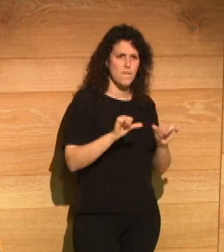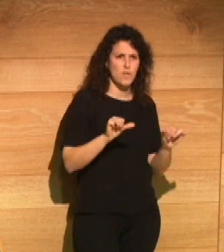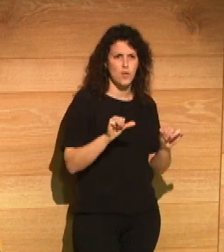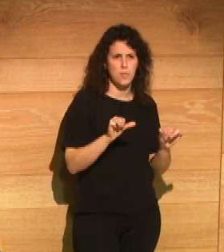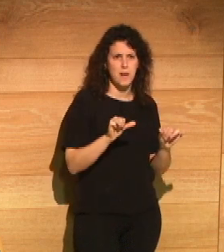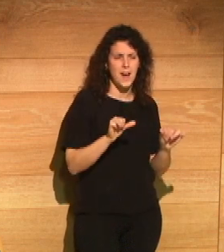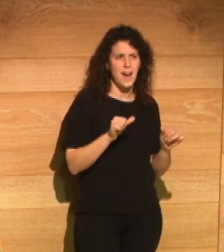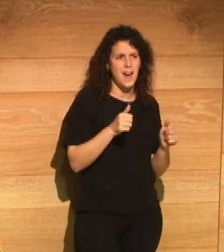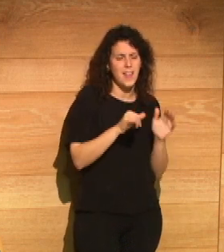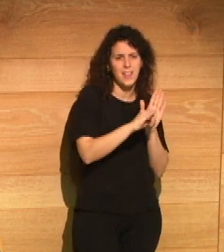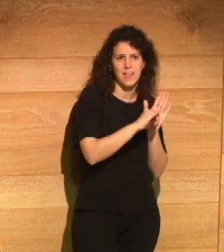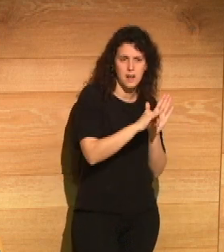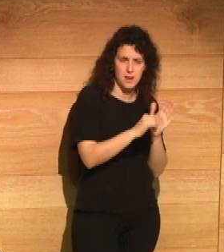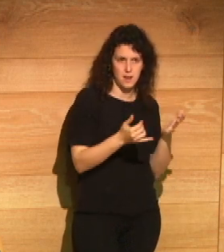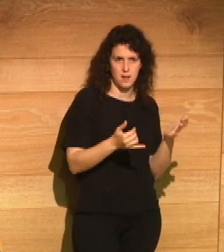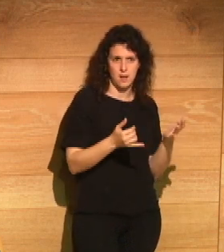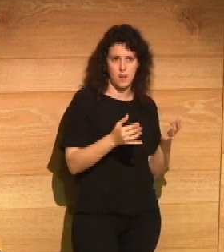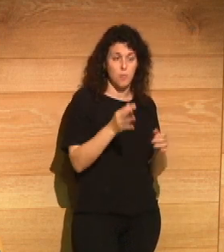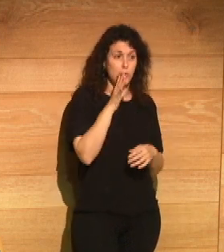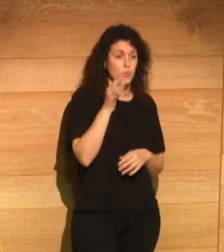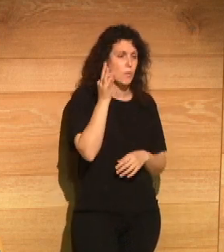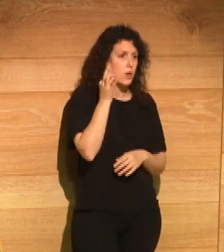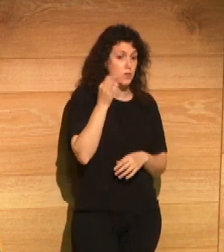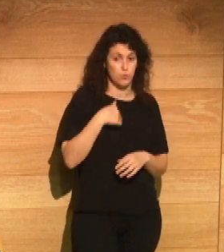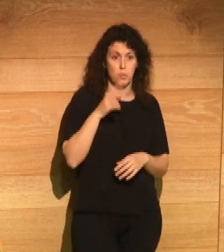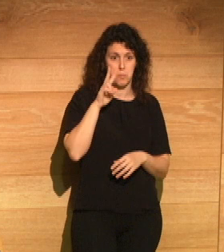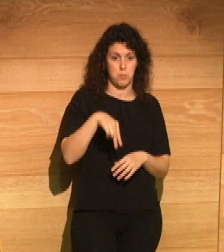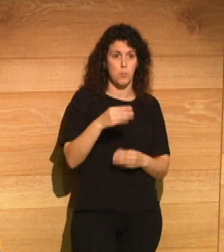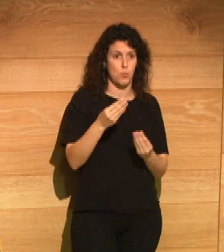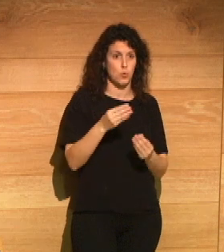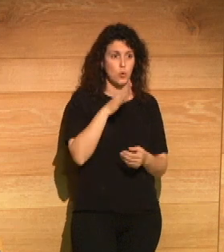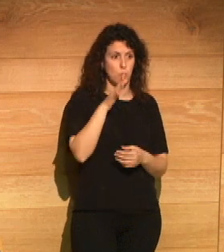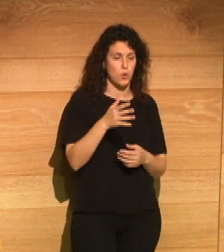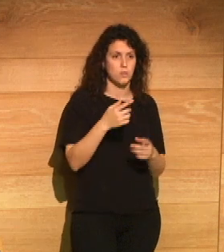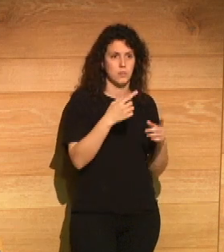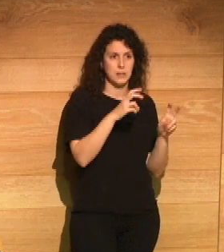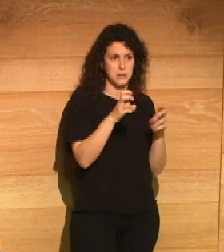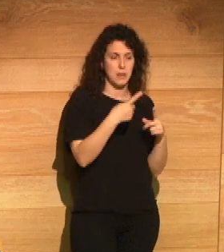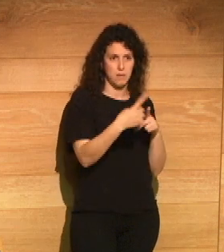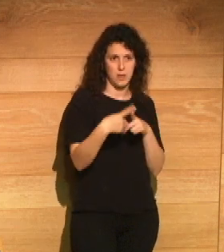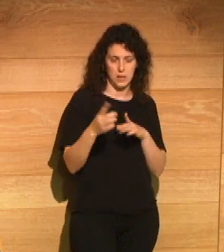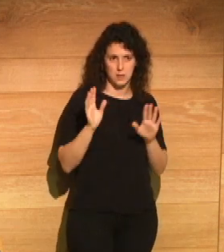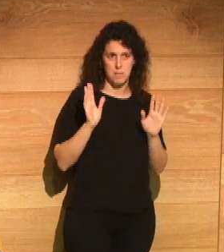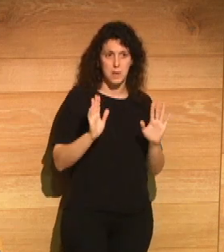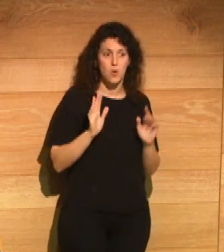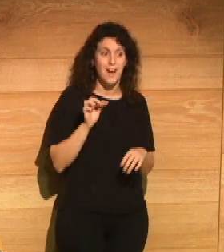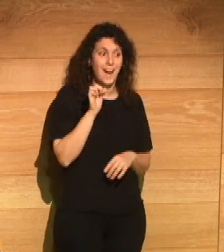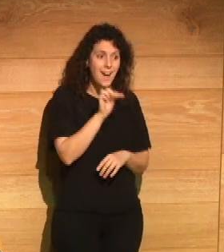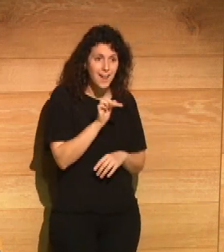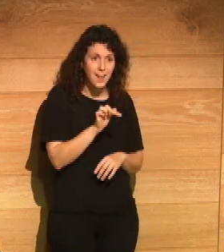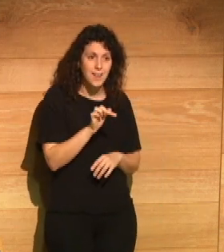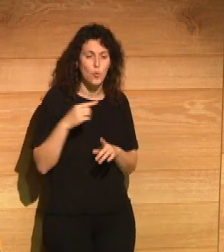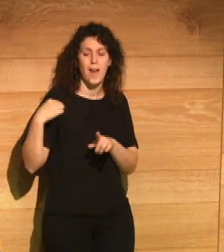muy cercana, o sea, es una mujer que yo reconozco mucho, con sus sutilezas diferentes, ¿no? Pero hay ahí